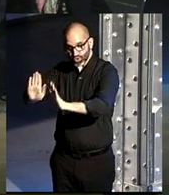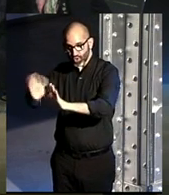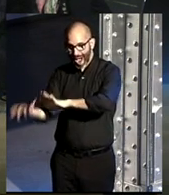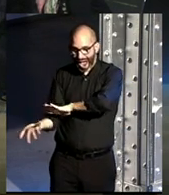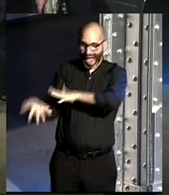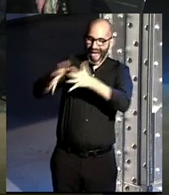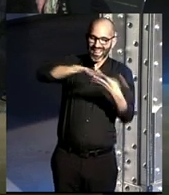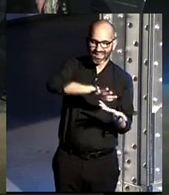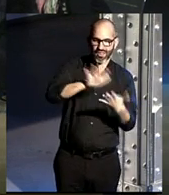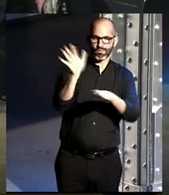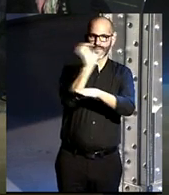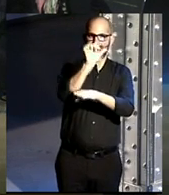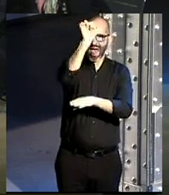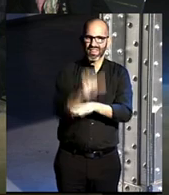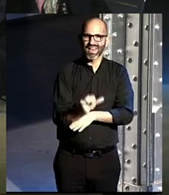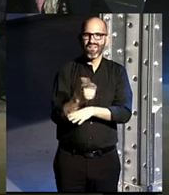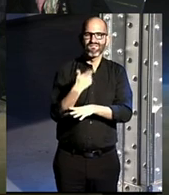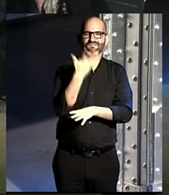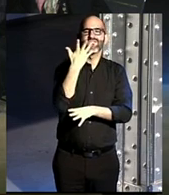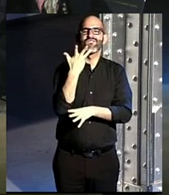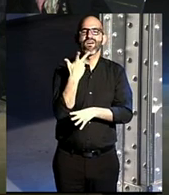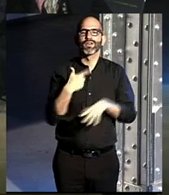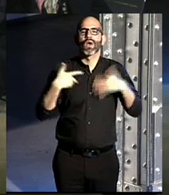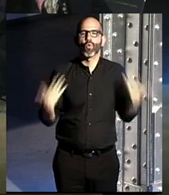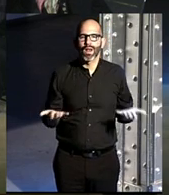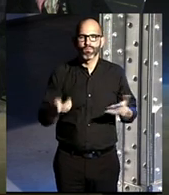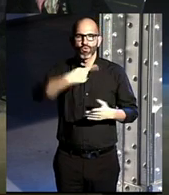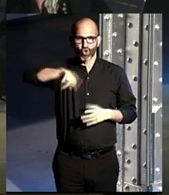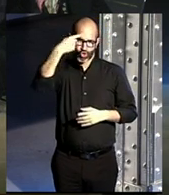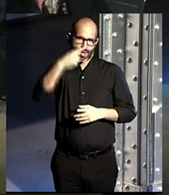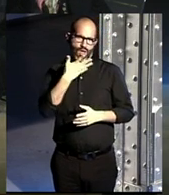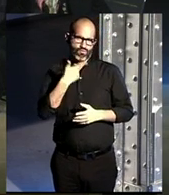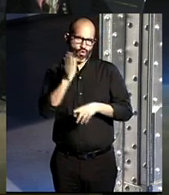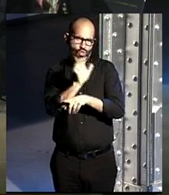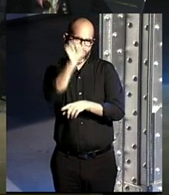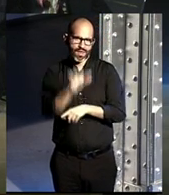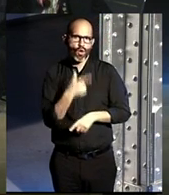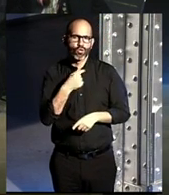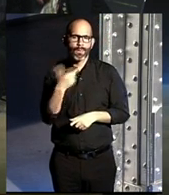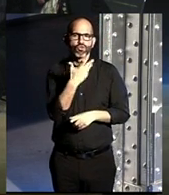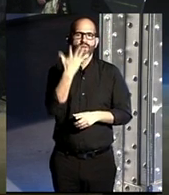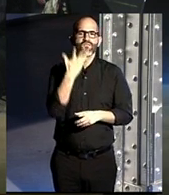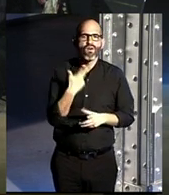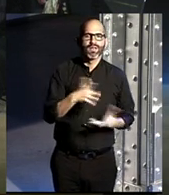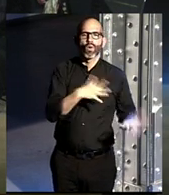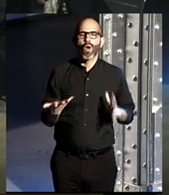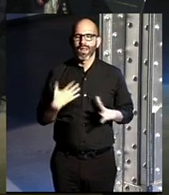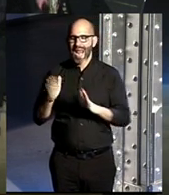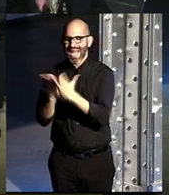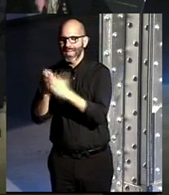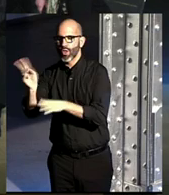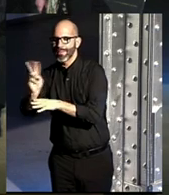Que sé que, a vosotros os gusta el cine. ¿Cuál sería vuestra favorita? ¿Cuál vuestra adaptación cinematográfica? Cinematográfica.